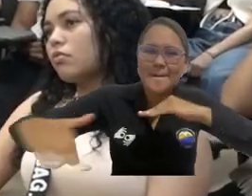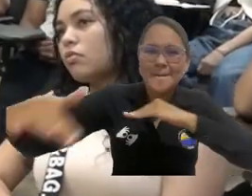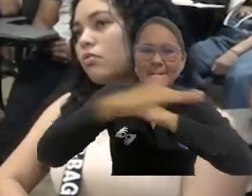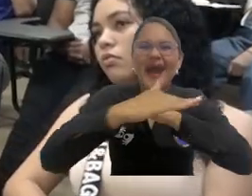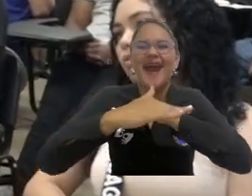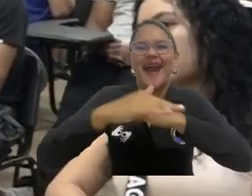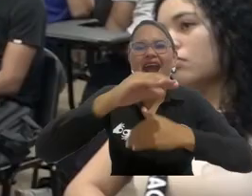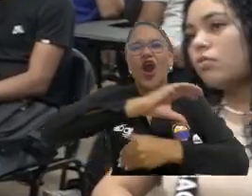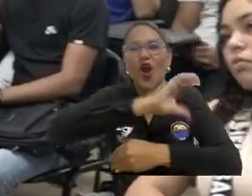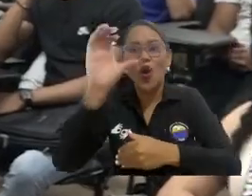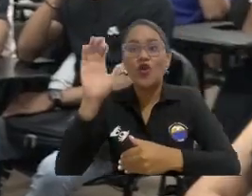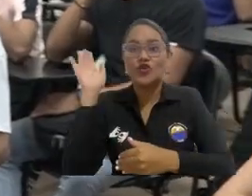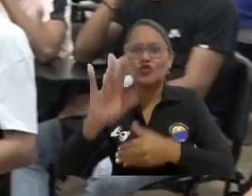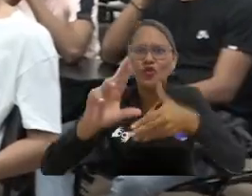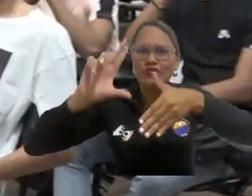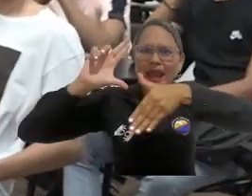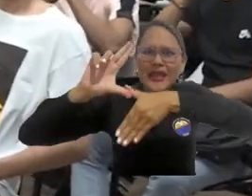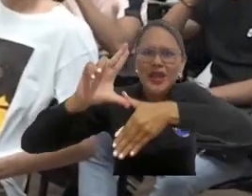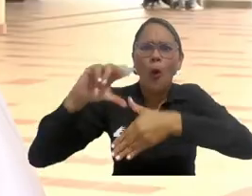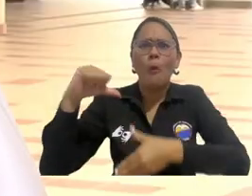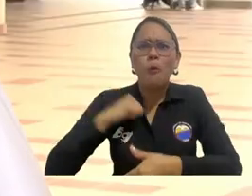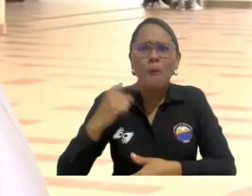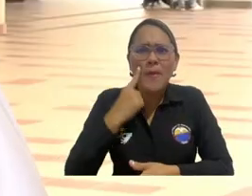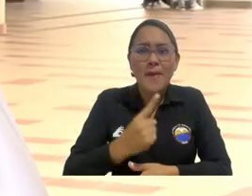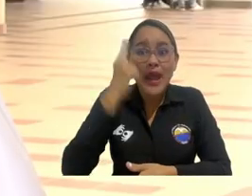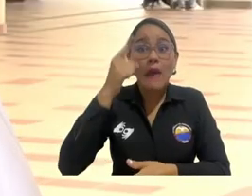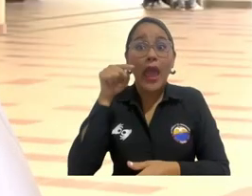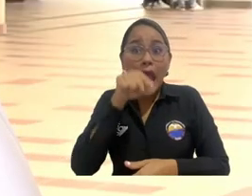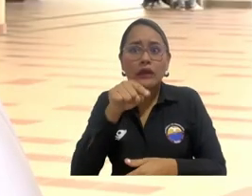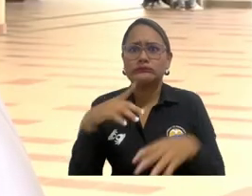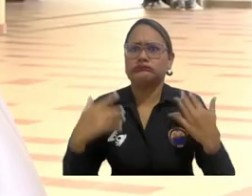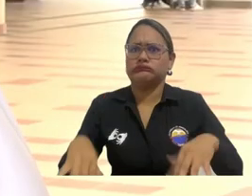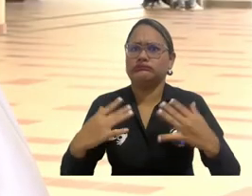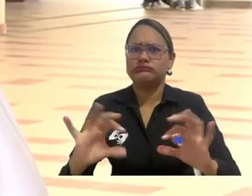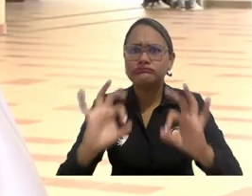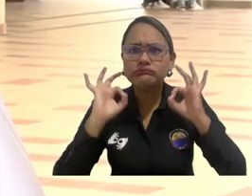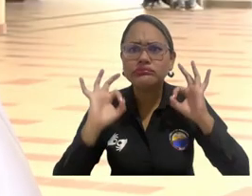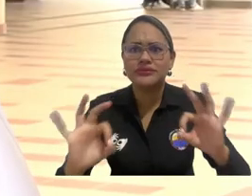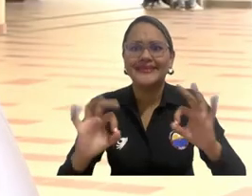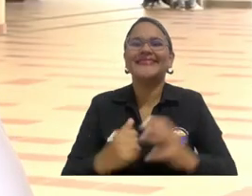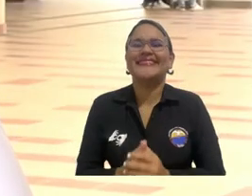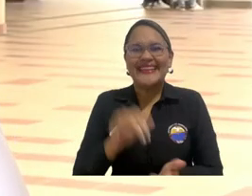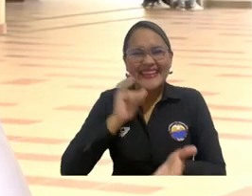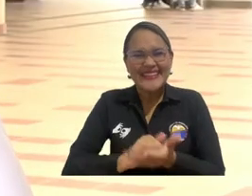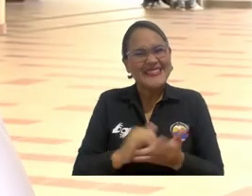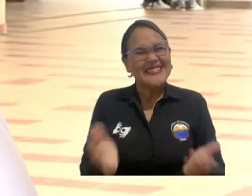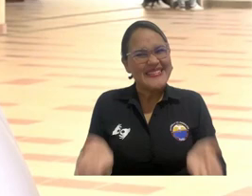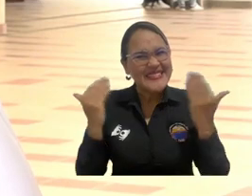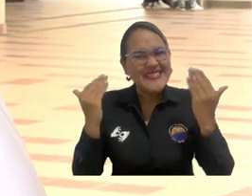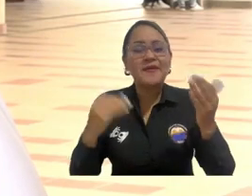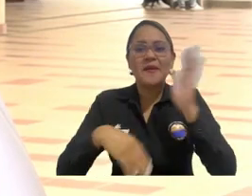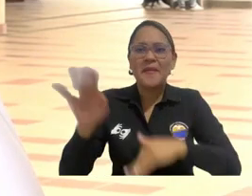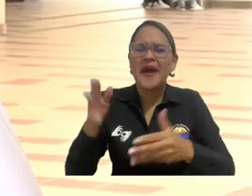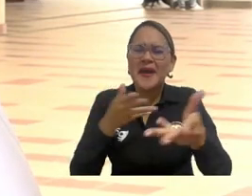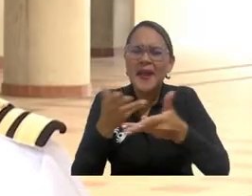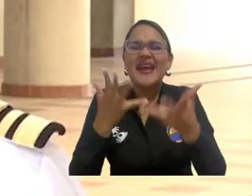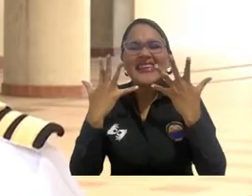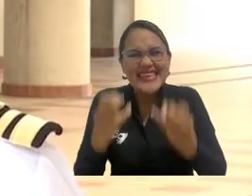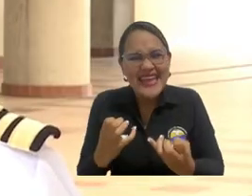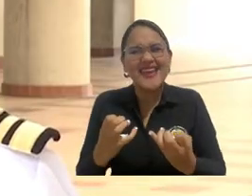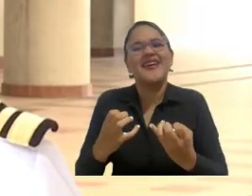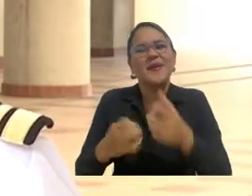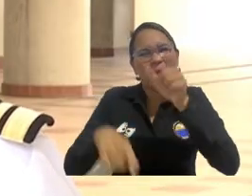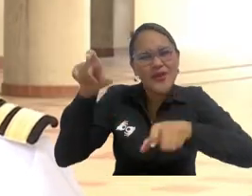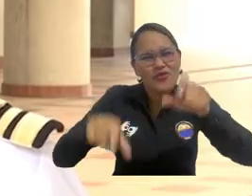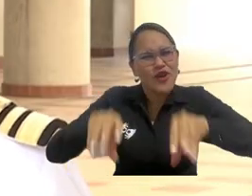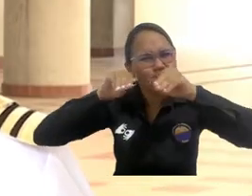de ingeniería marino-costera en América Latina. Nos encontramos con esta grata sorpresa de formar profesionales que puedan